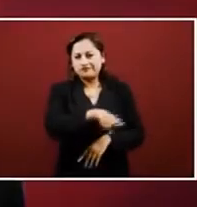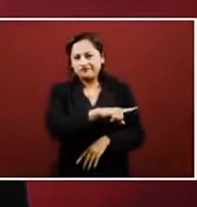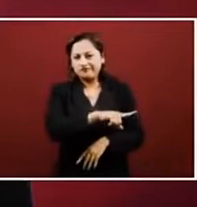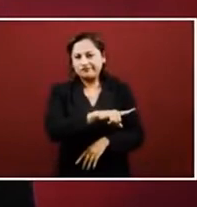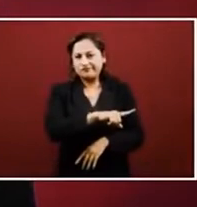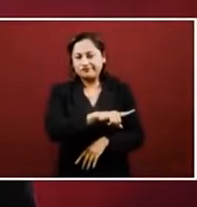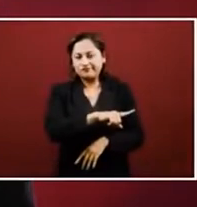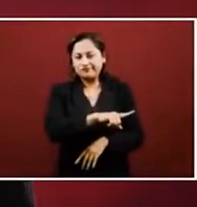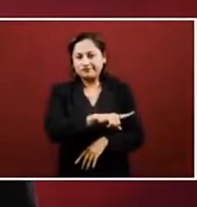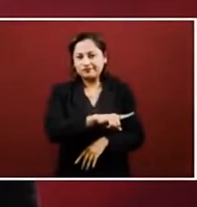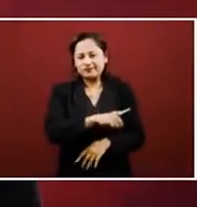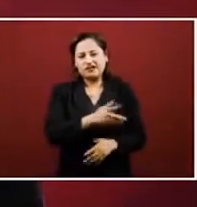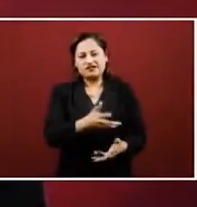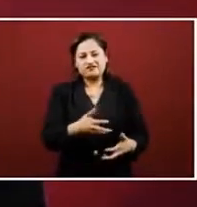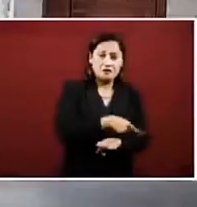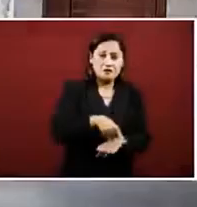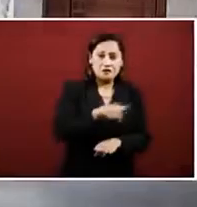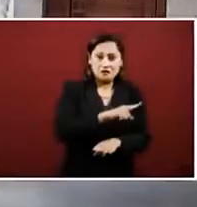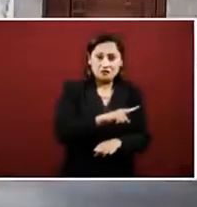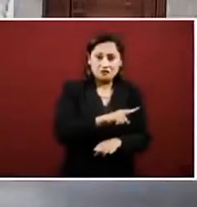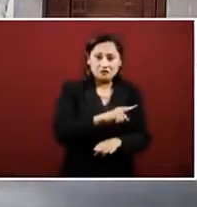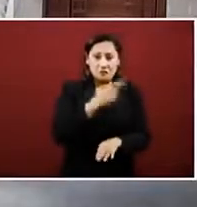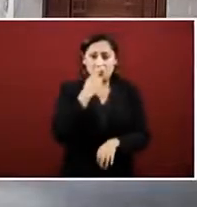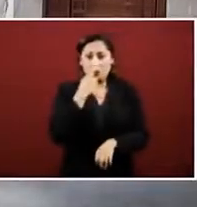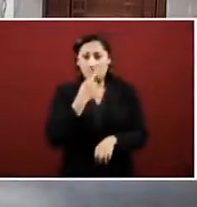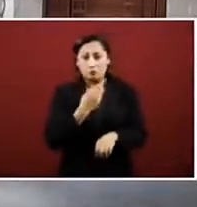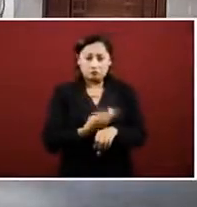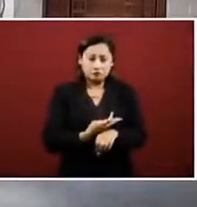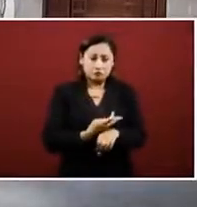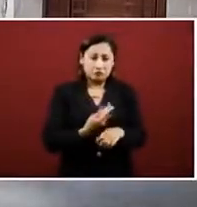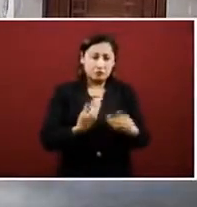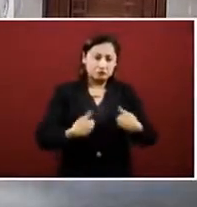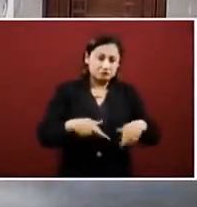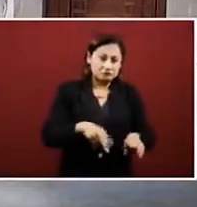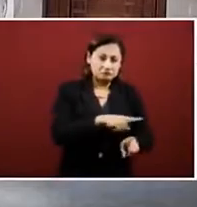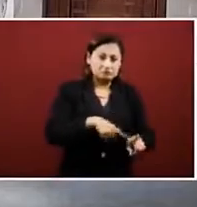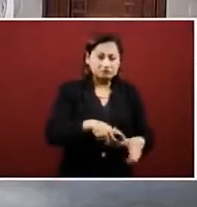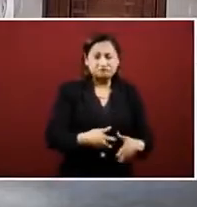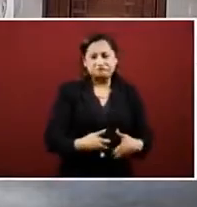pues no están contentos. Pero nosotros